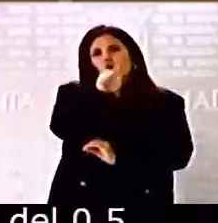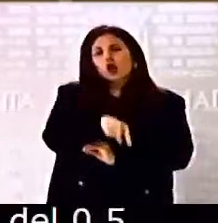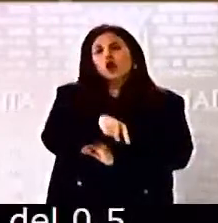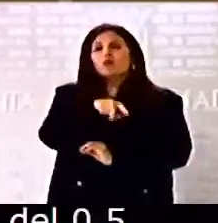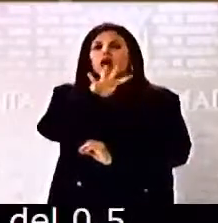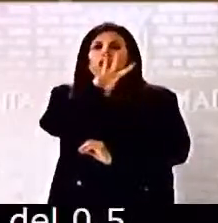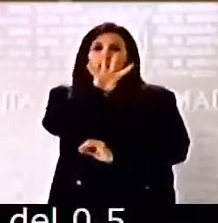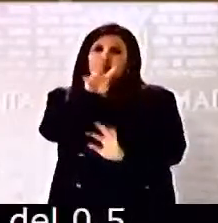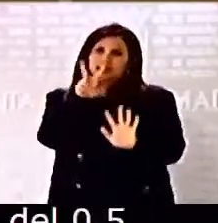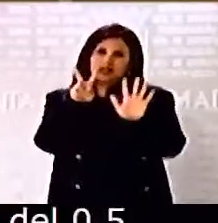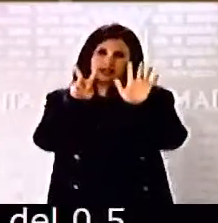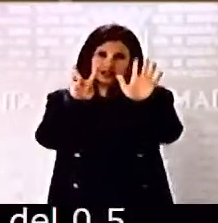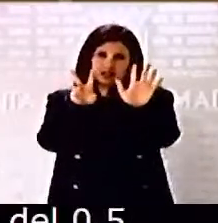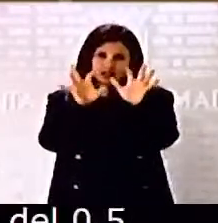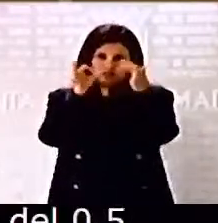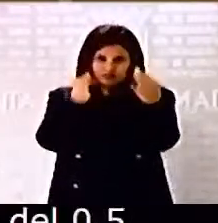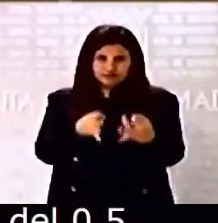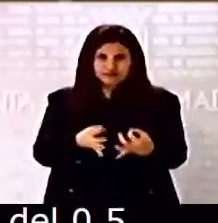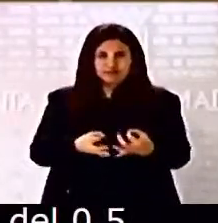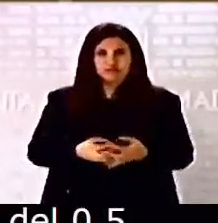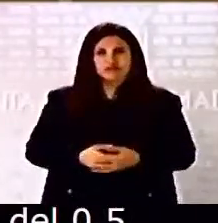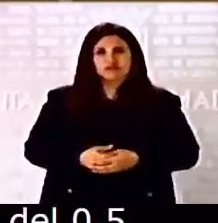0,47.